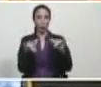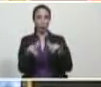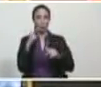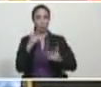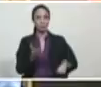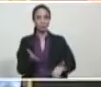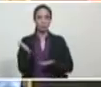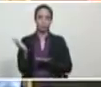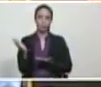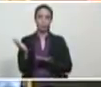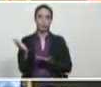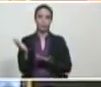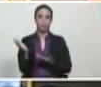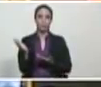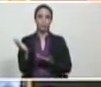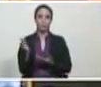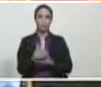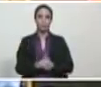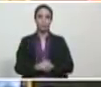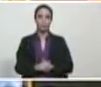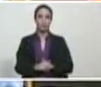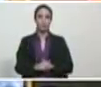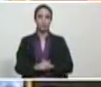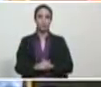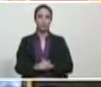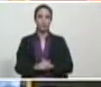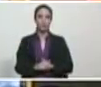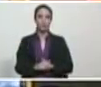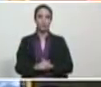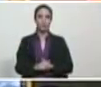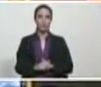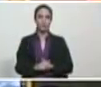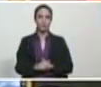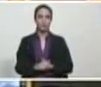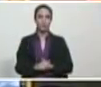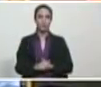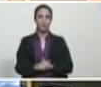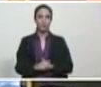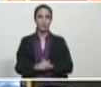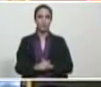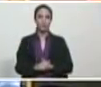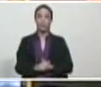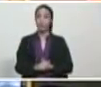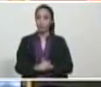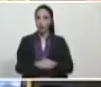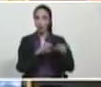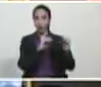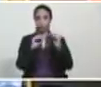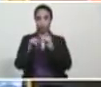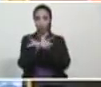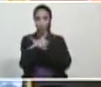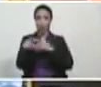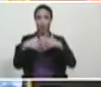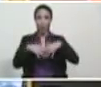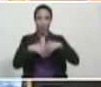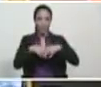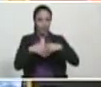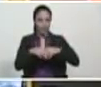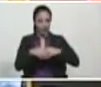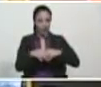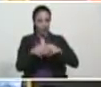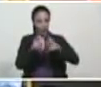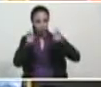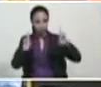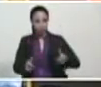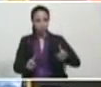al presidente de la Cámara de Autopartes, Fabempa. Yo le digo a todos los empresarios del país,